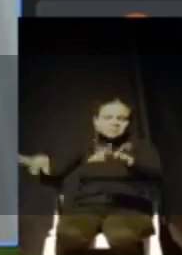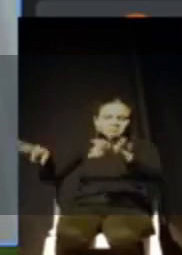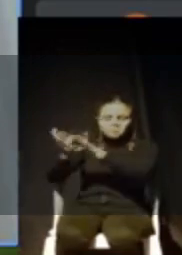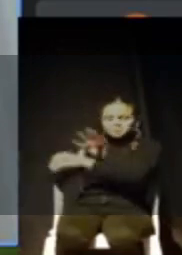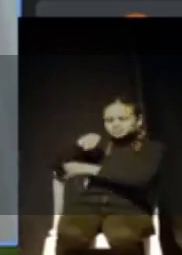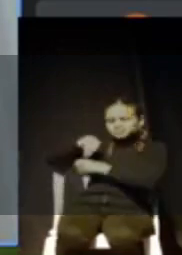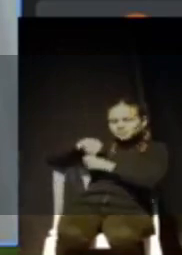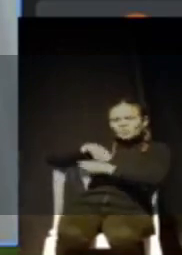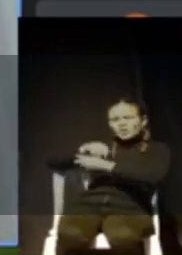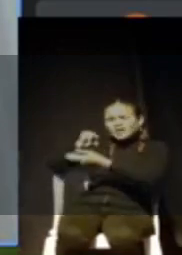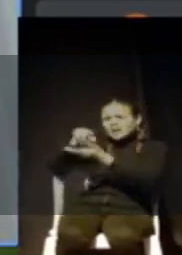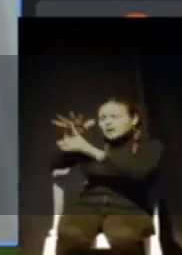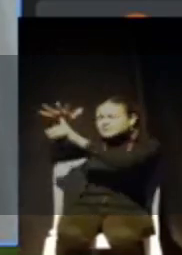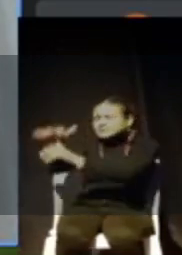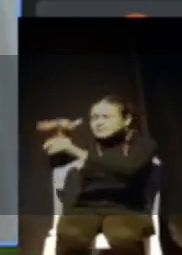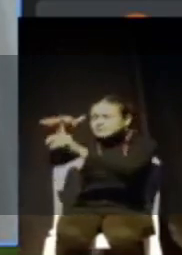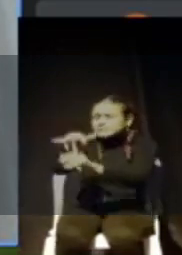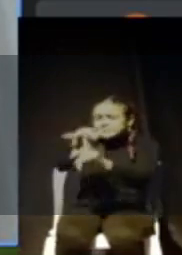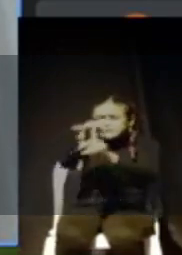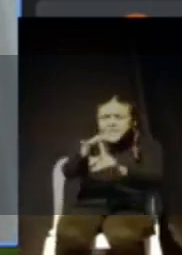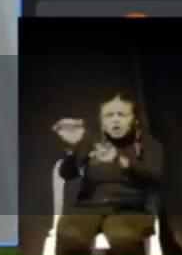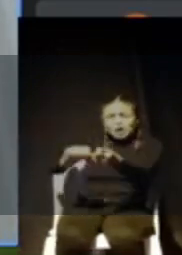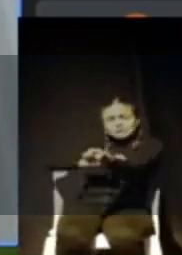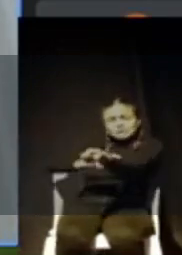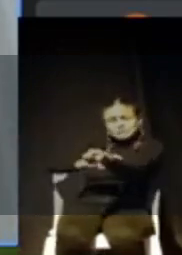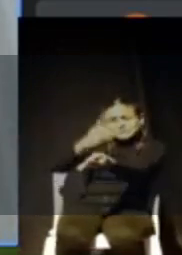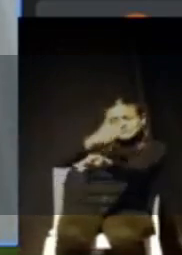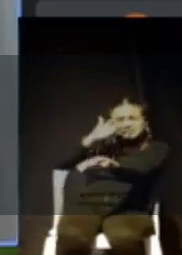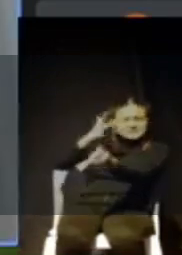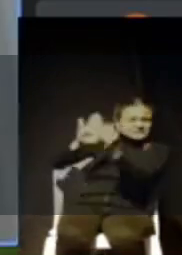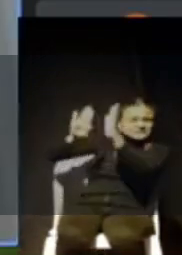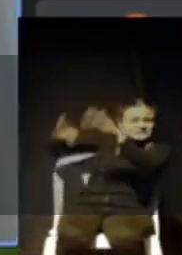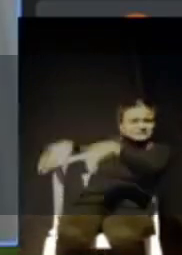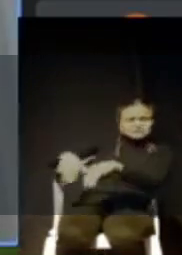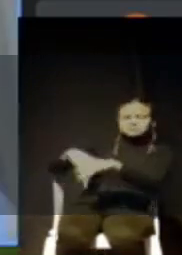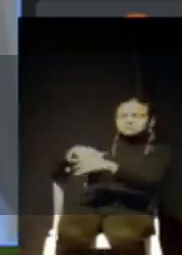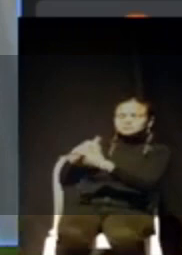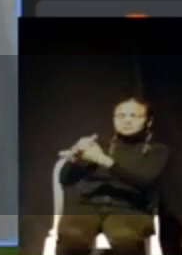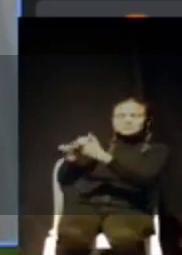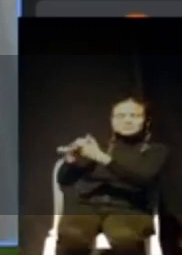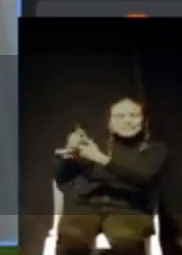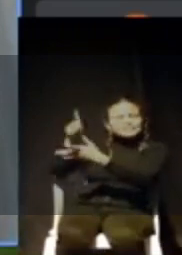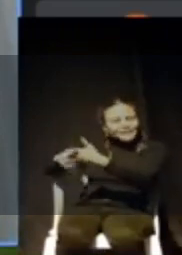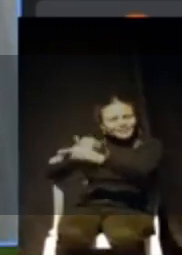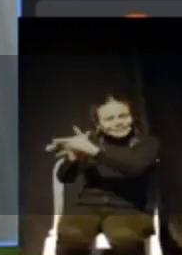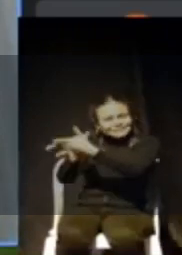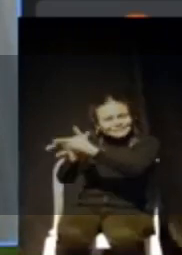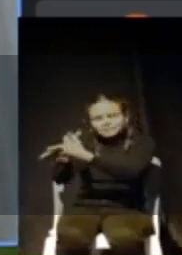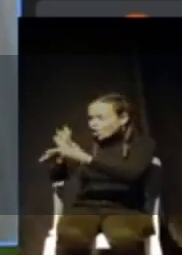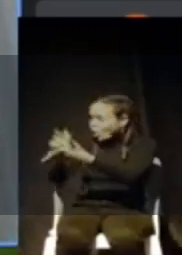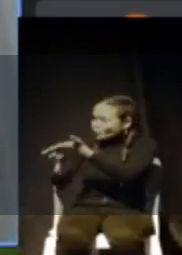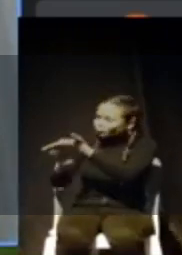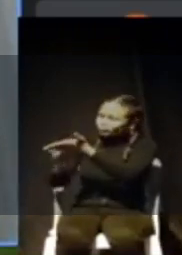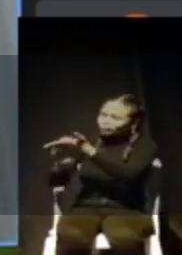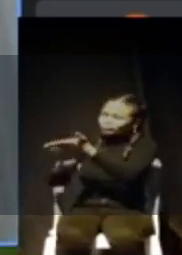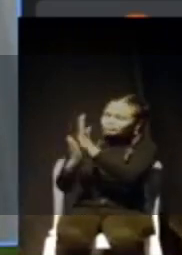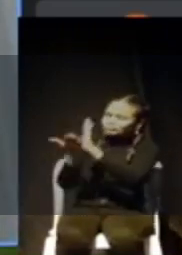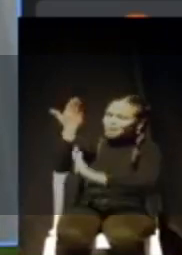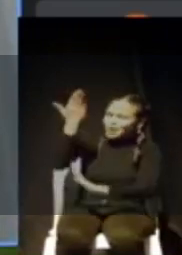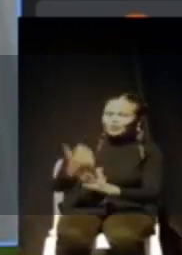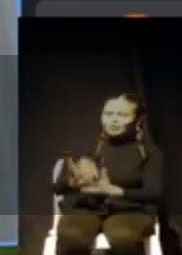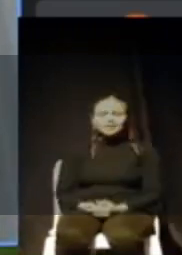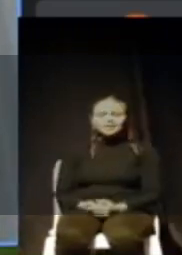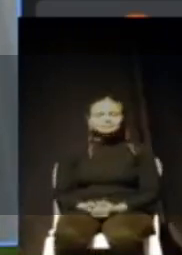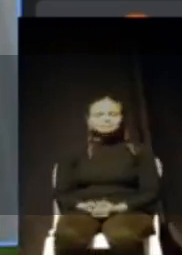resultan igualmente capitales en la lucha contra el racismo y la discriminación racial. Antes de profundizar en las potencialidades